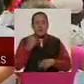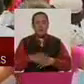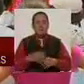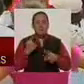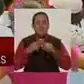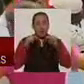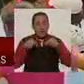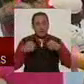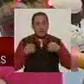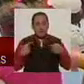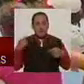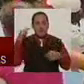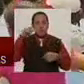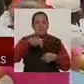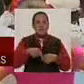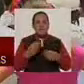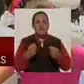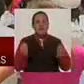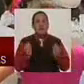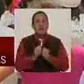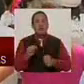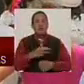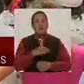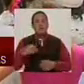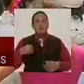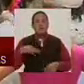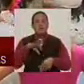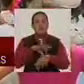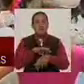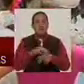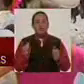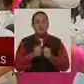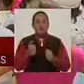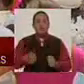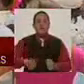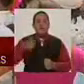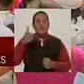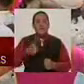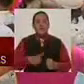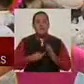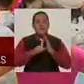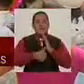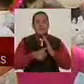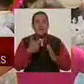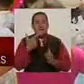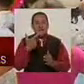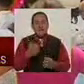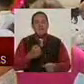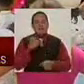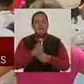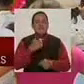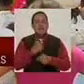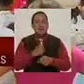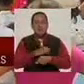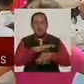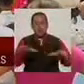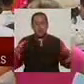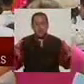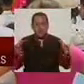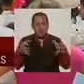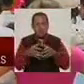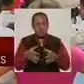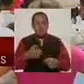estamos acá, con la ministra de Salud, con el jefe de la RENIEC, para trabajar todos juntos,